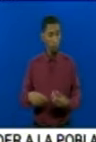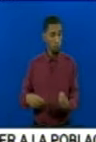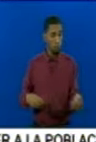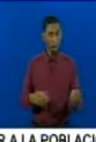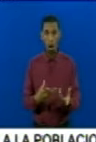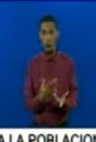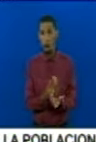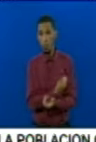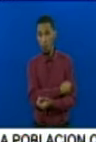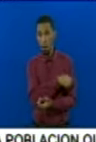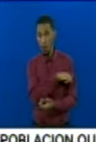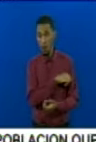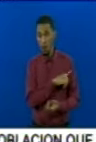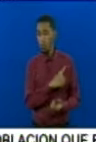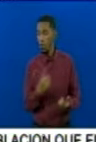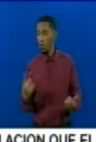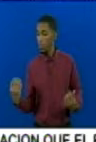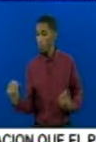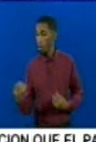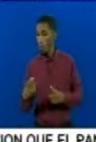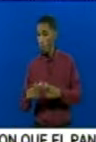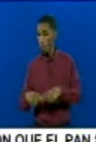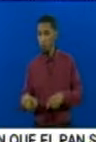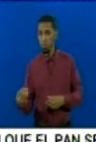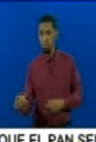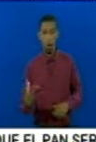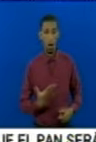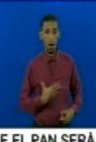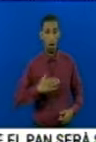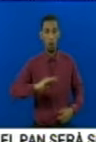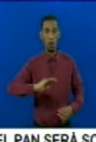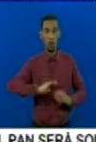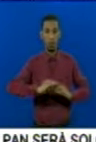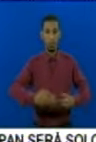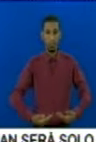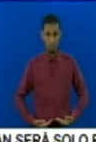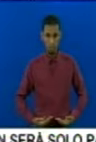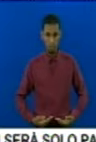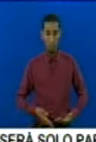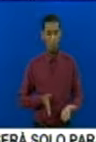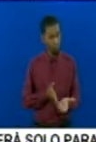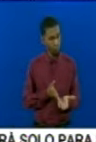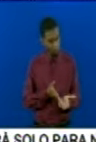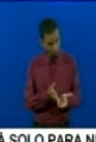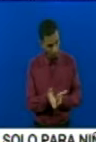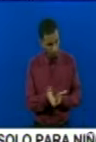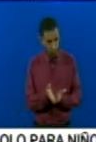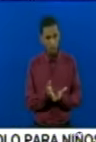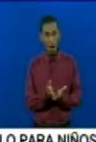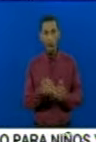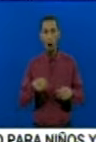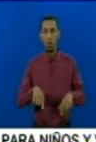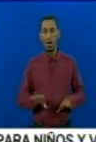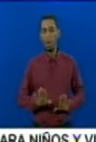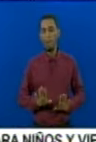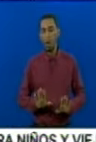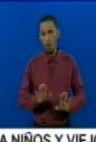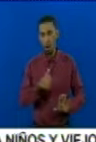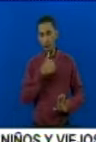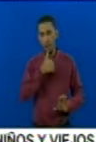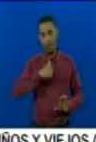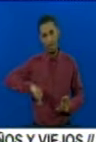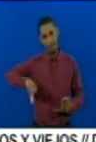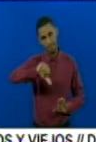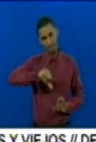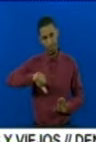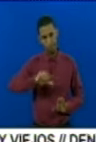sí se entregó el huevo a las embarazadas. Y mantenemos todavía en suspenso, por decirlo de alguna manera, la situación del aceite.